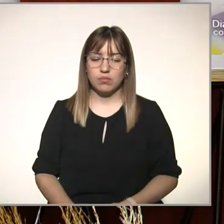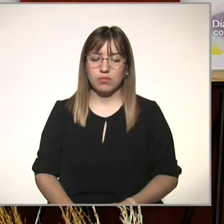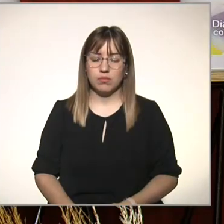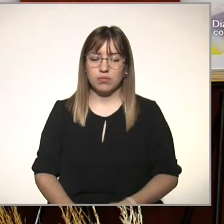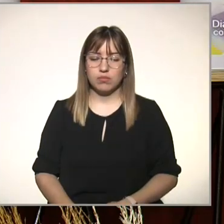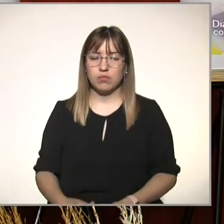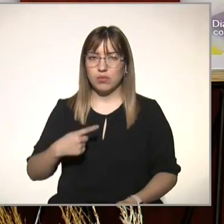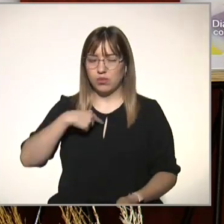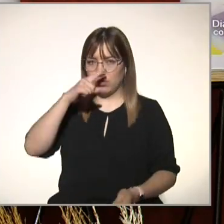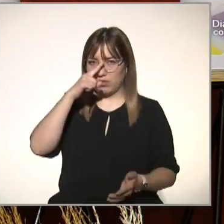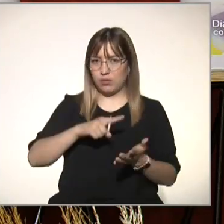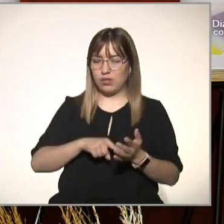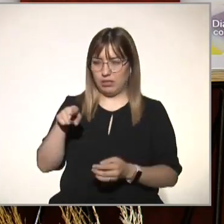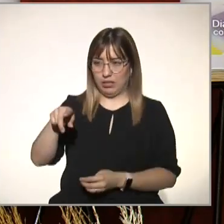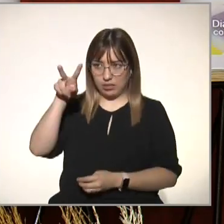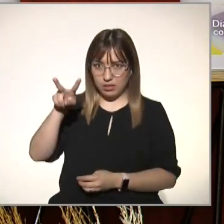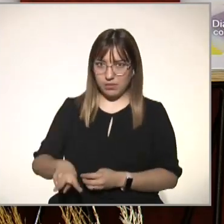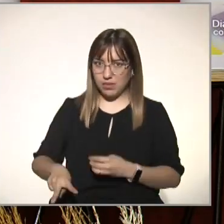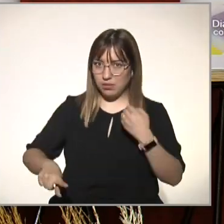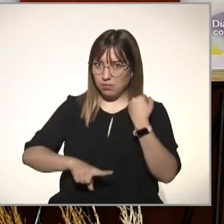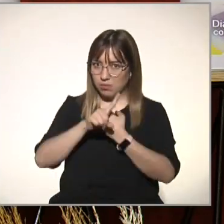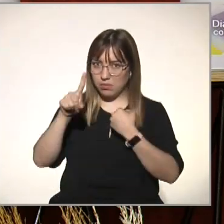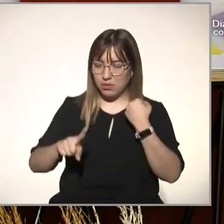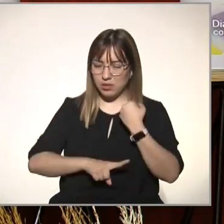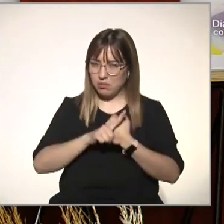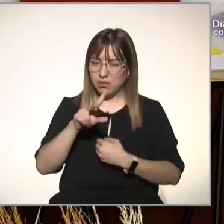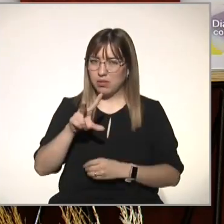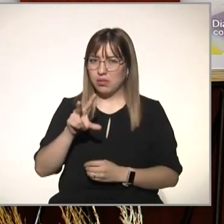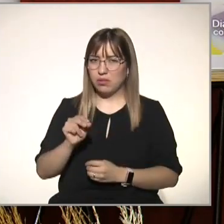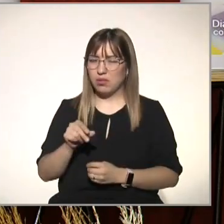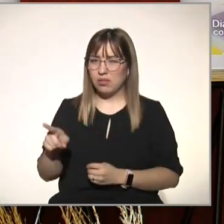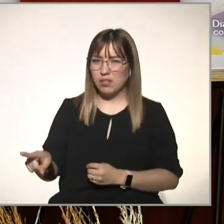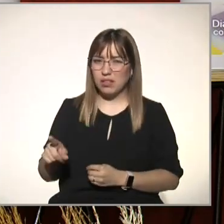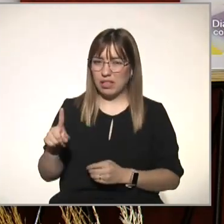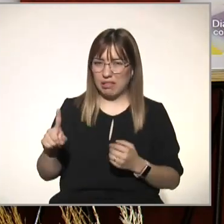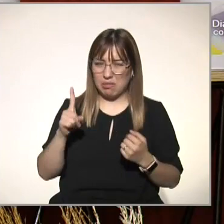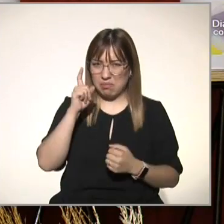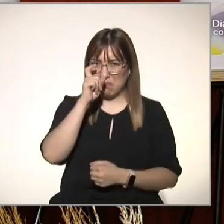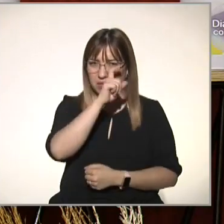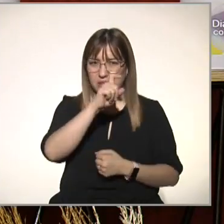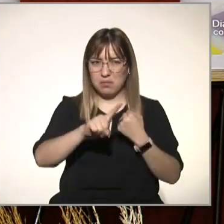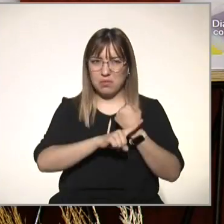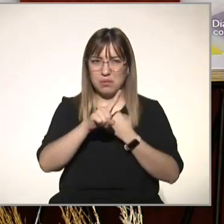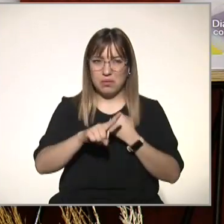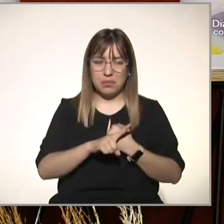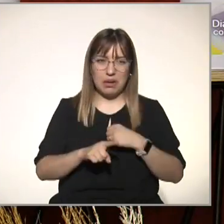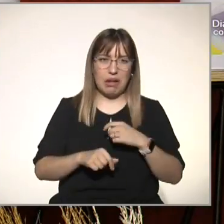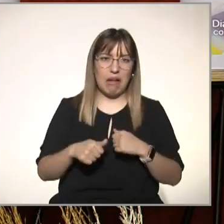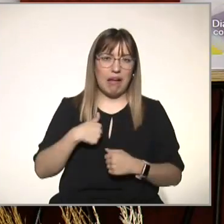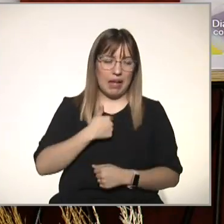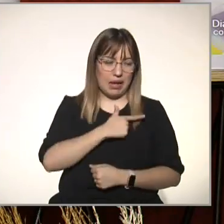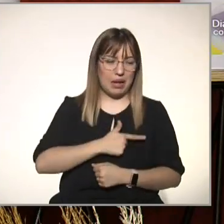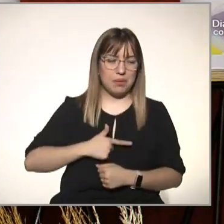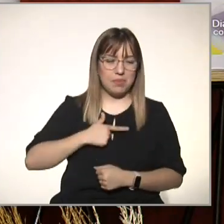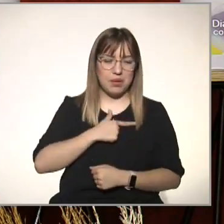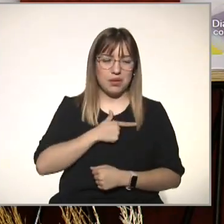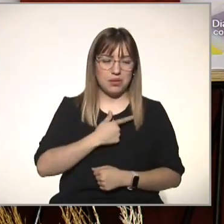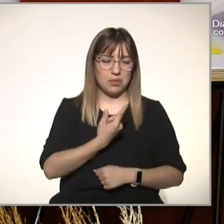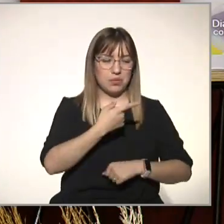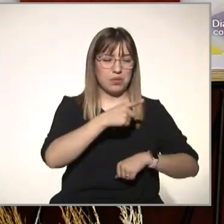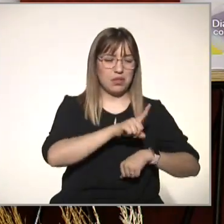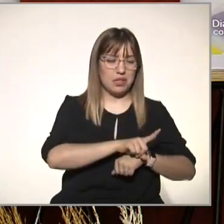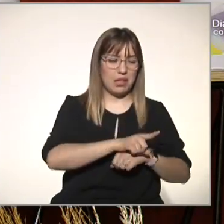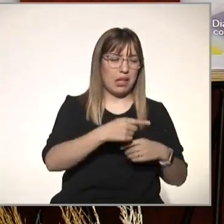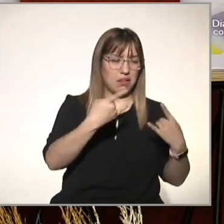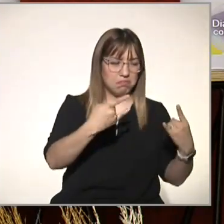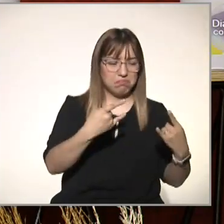real. El conflicto no es que le guste tal o cual, no hay conflicto en que me guste un día la banda, el otro